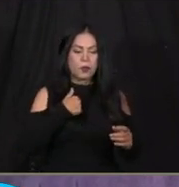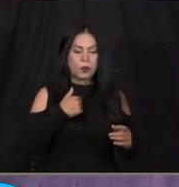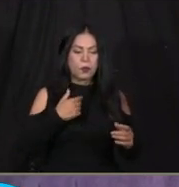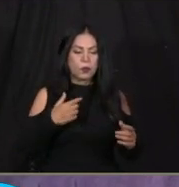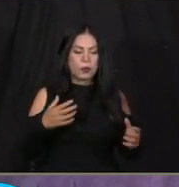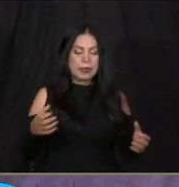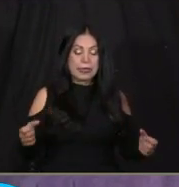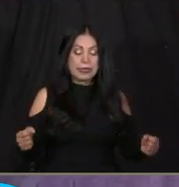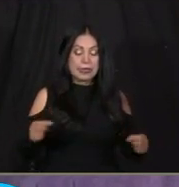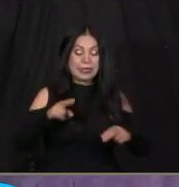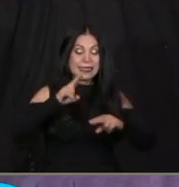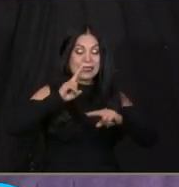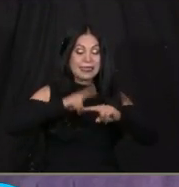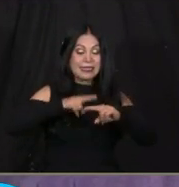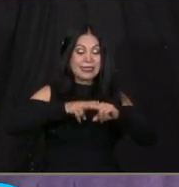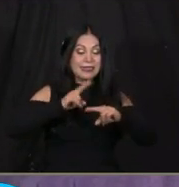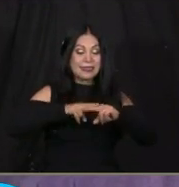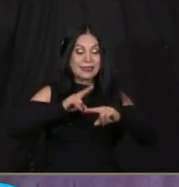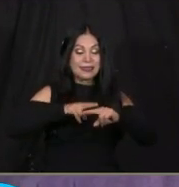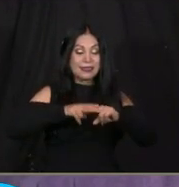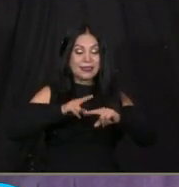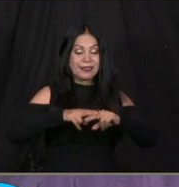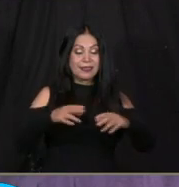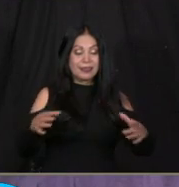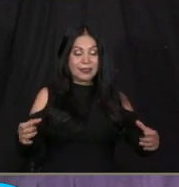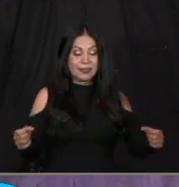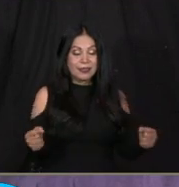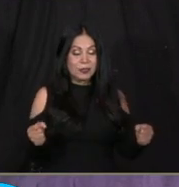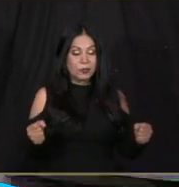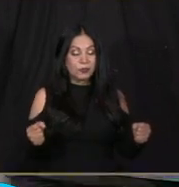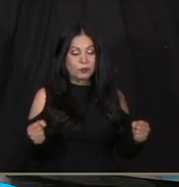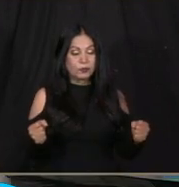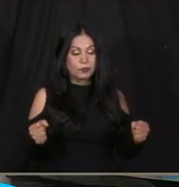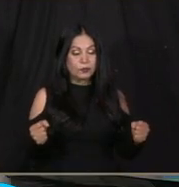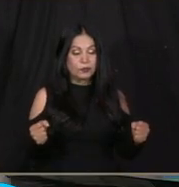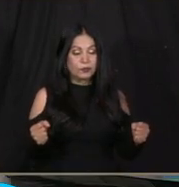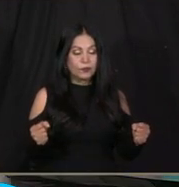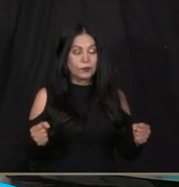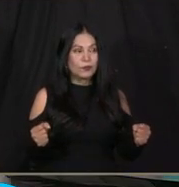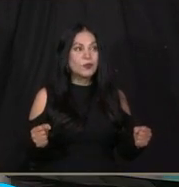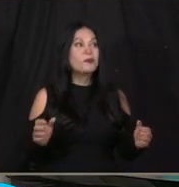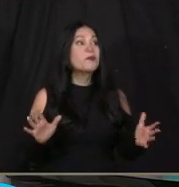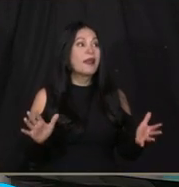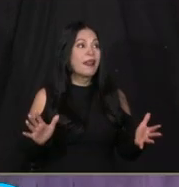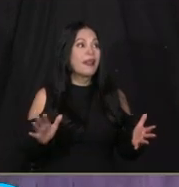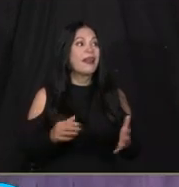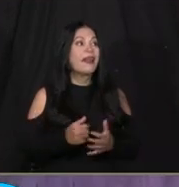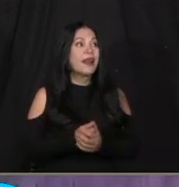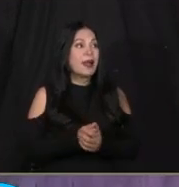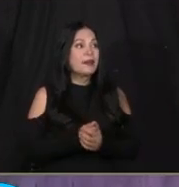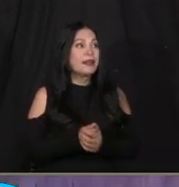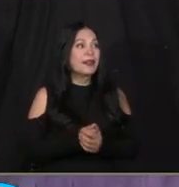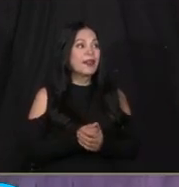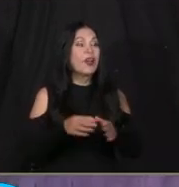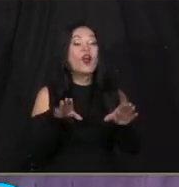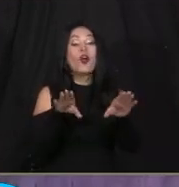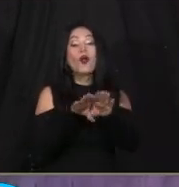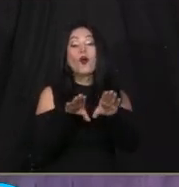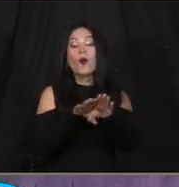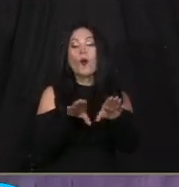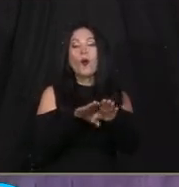sillas o algo así pero no sé si me puedes enseñar a cómo se aprieta o sea cómo sería para acá Bueno vamos a ver cómo